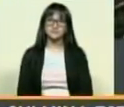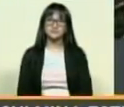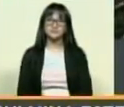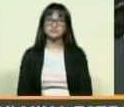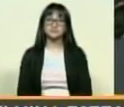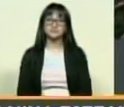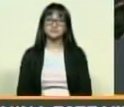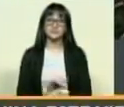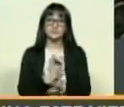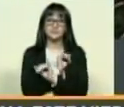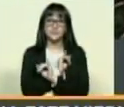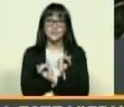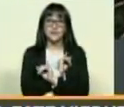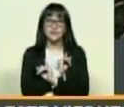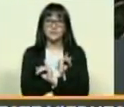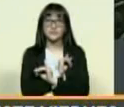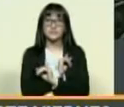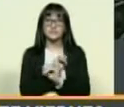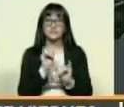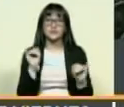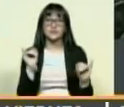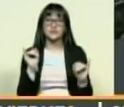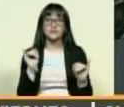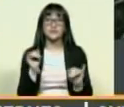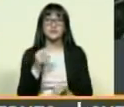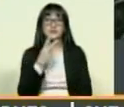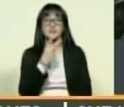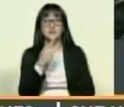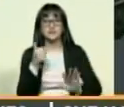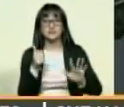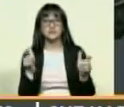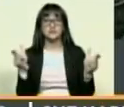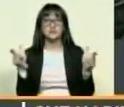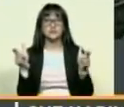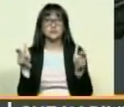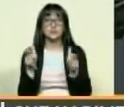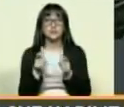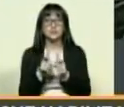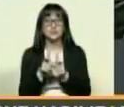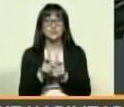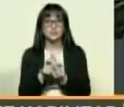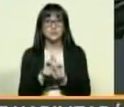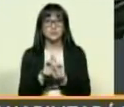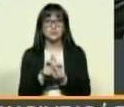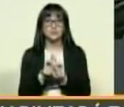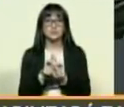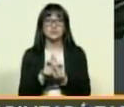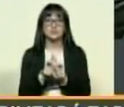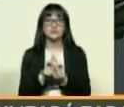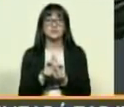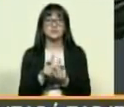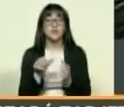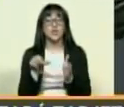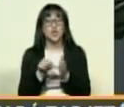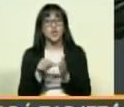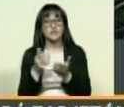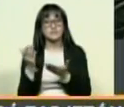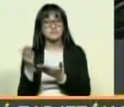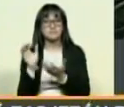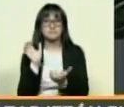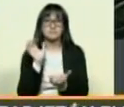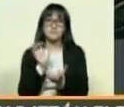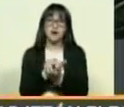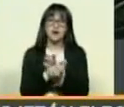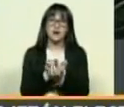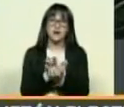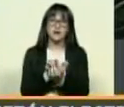Concluye de esta manera la 23ª reunión ministerial de la Asociación de Estados del Caribe en la isla de Margarita,